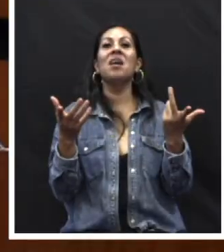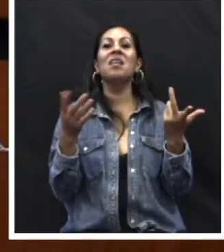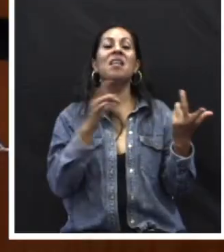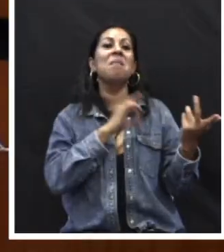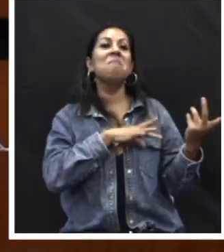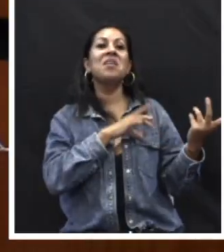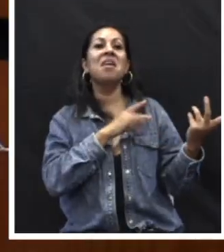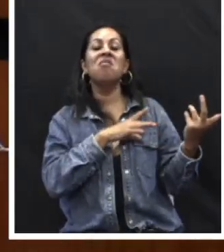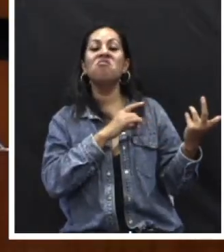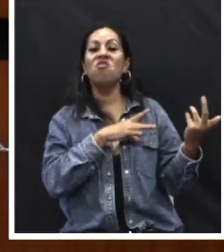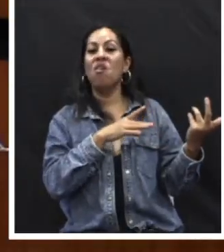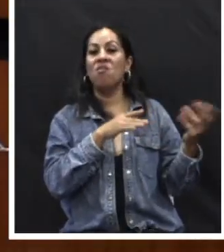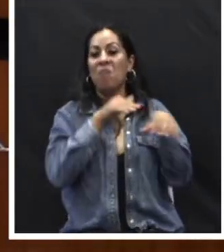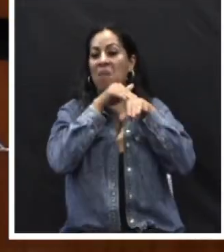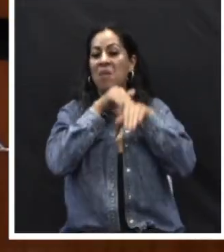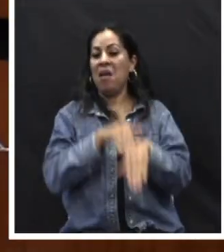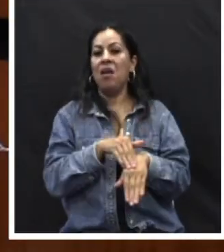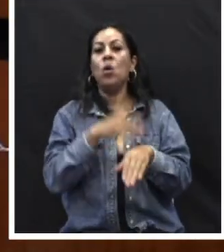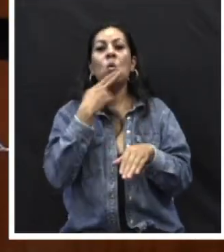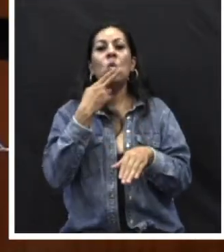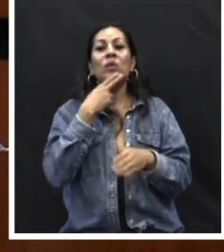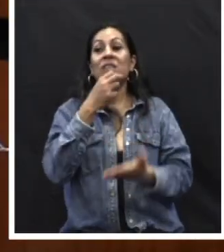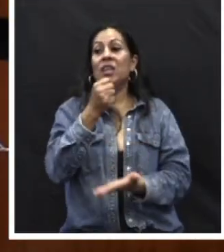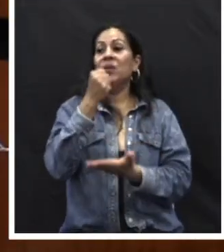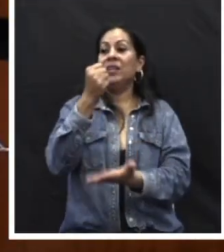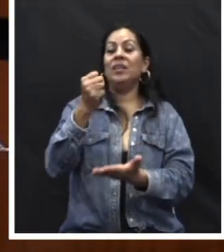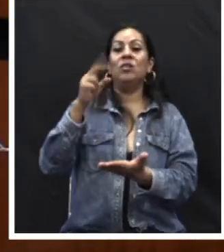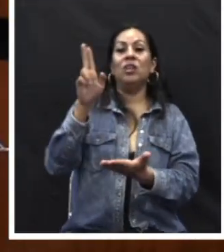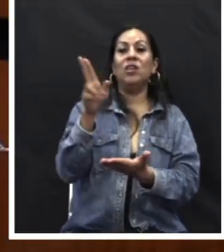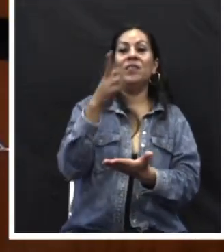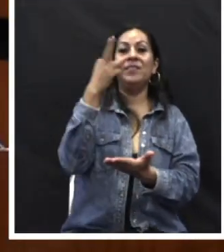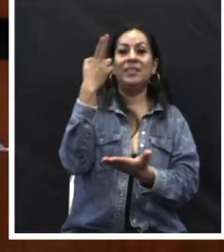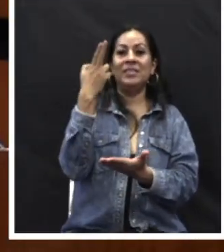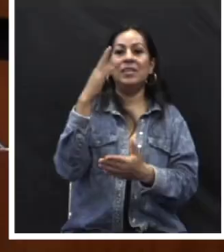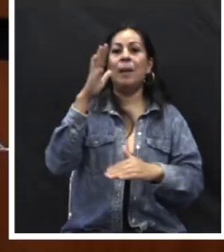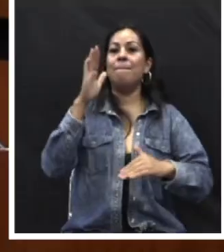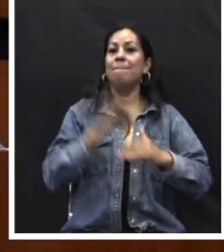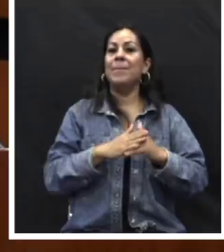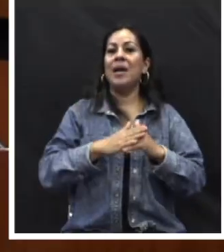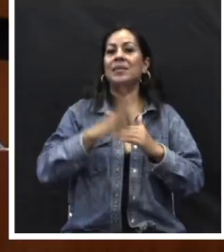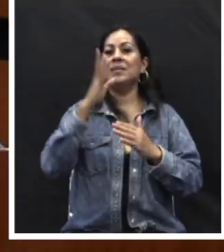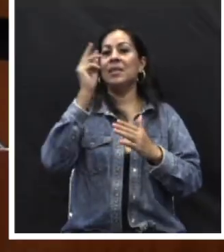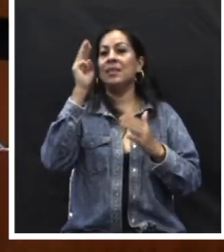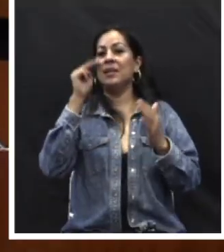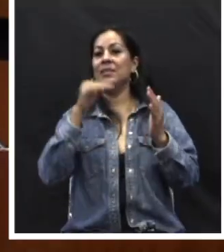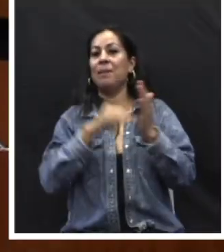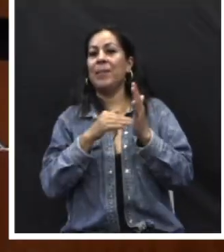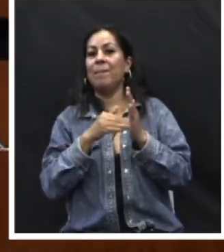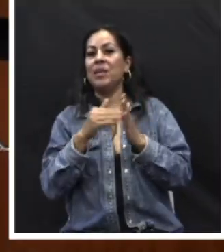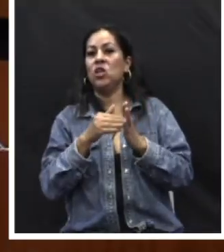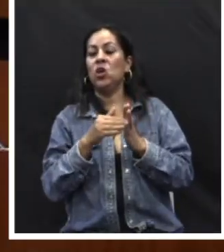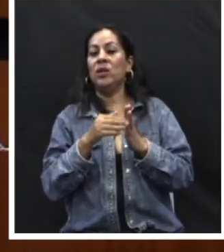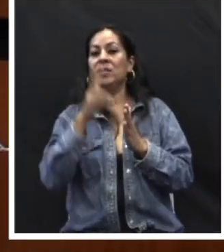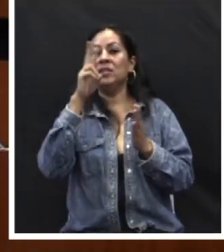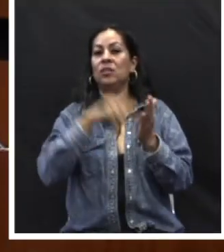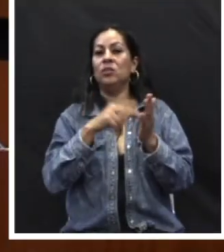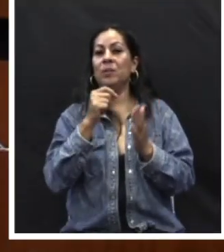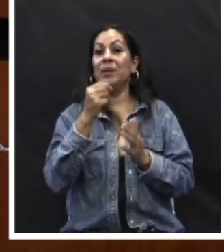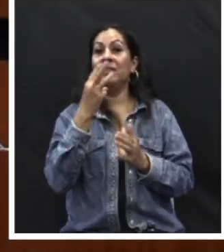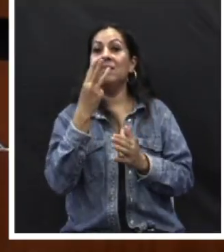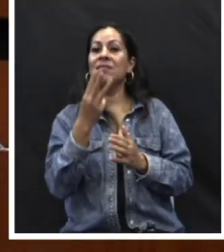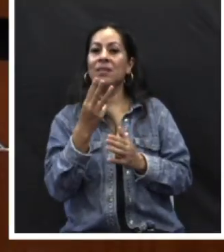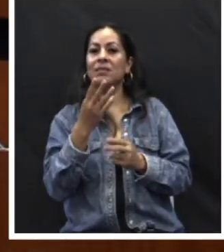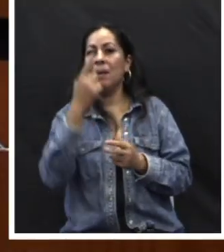el miedo. Ha utilizado los recursos de la universidad, más de 3,000 millones de pesos en